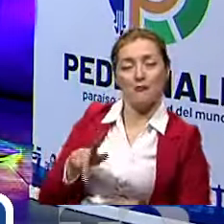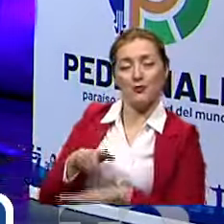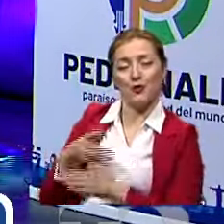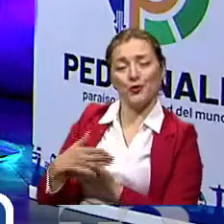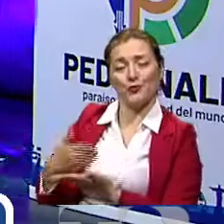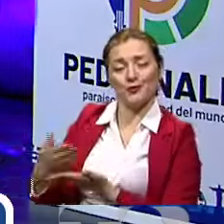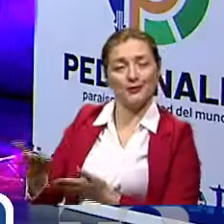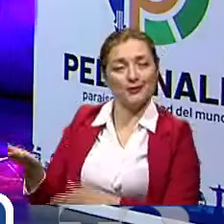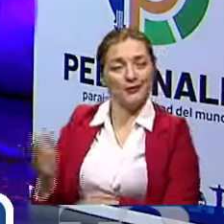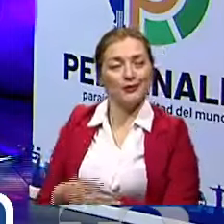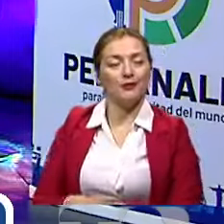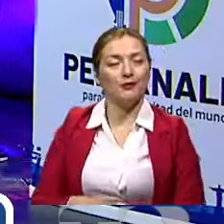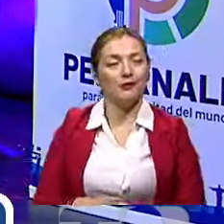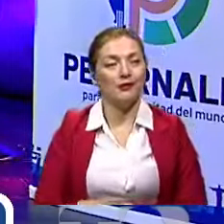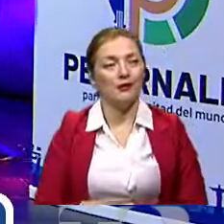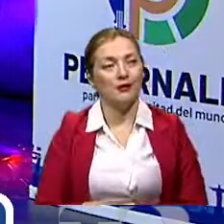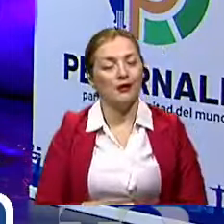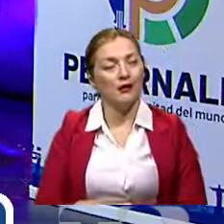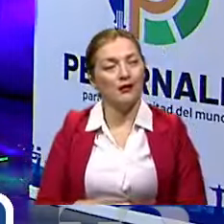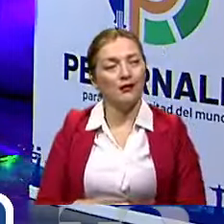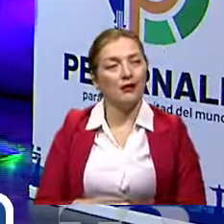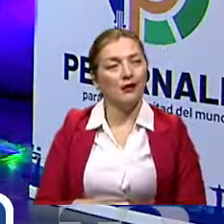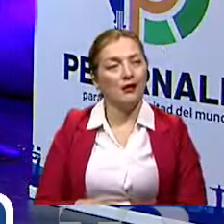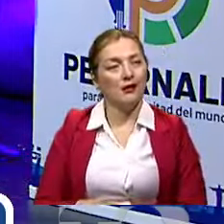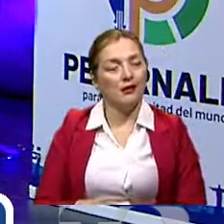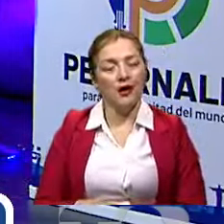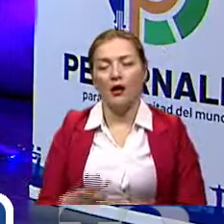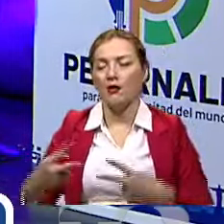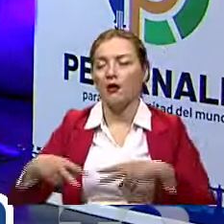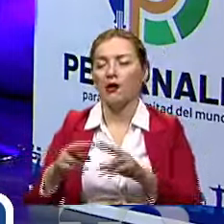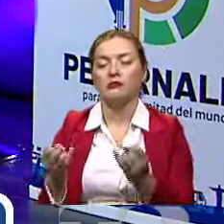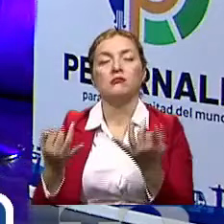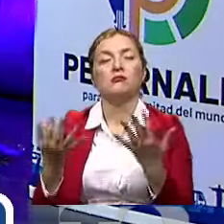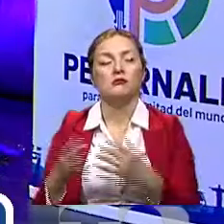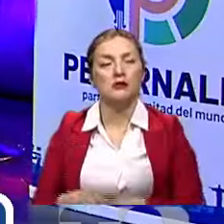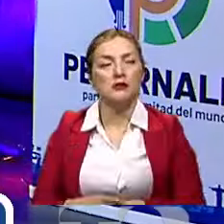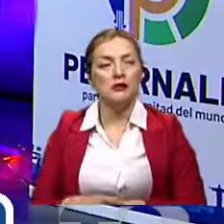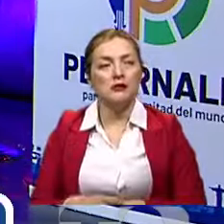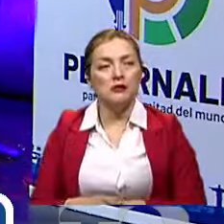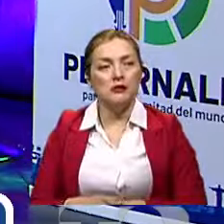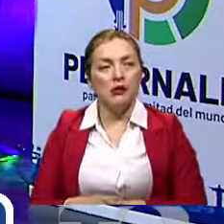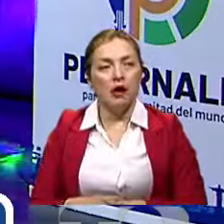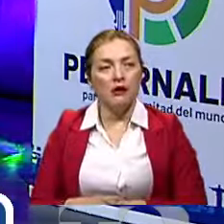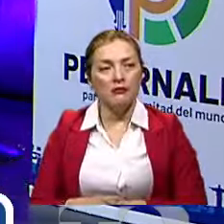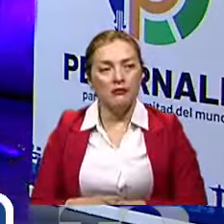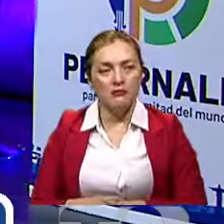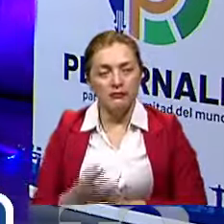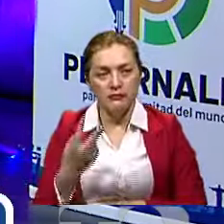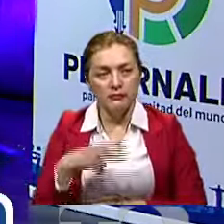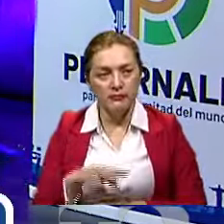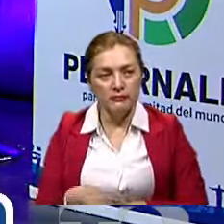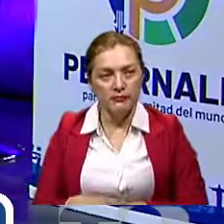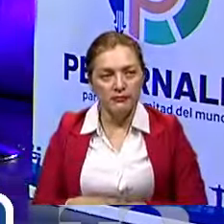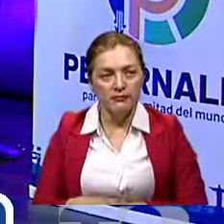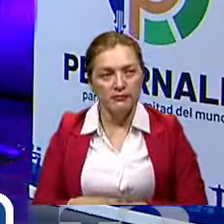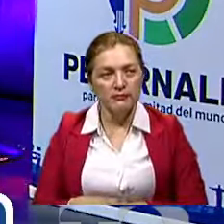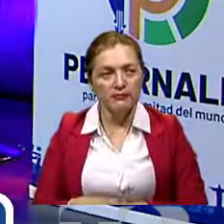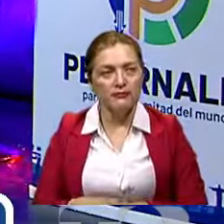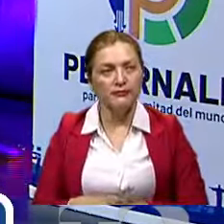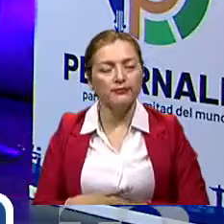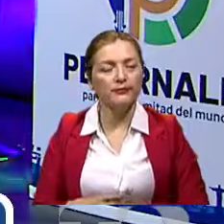hablar de todas estas delicias y más o menos los precios también que encontramos, claro que sí, por allá. Nos acercamos entonces a esta mesa rica de comida. Sumando